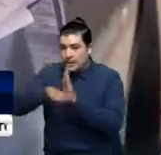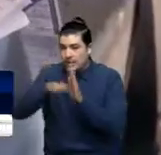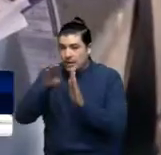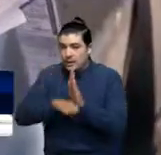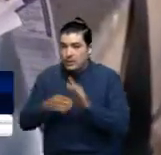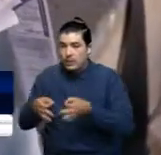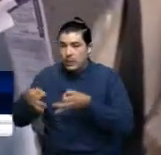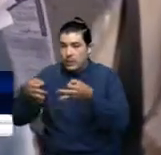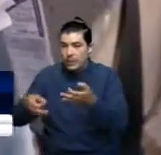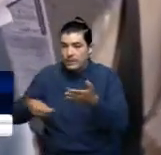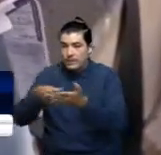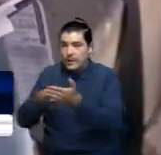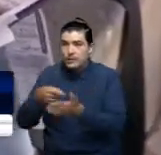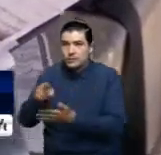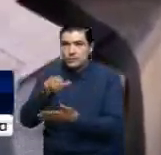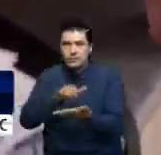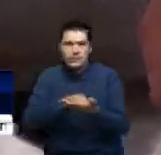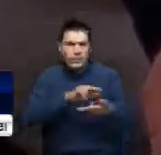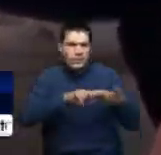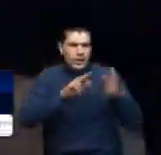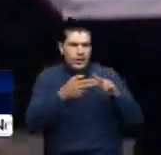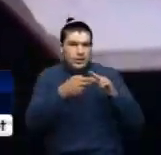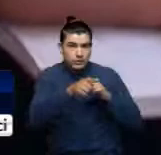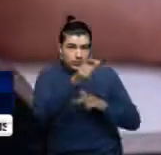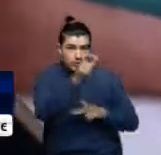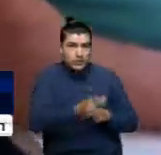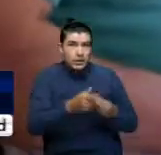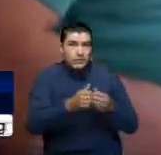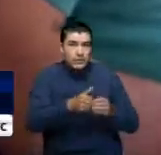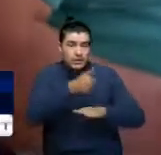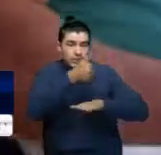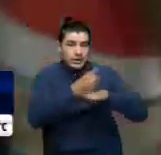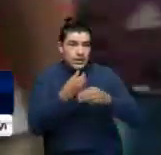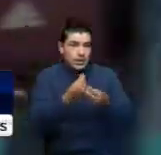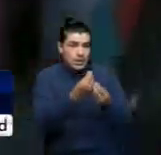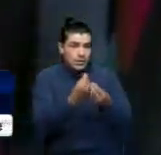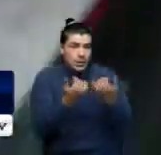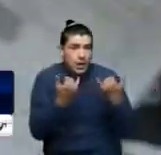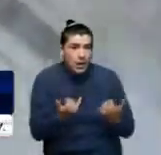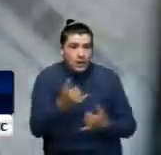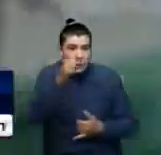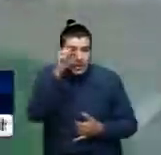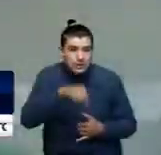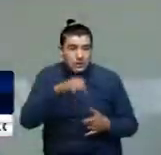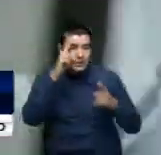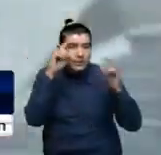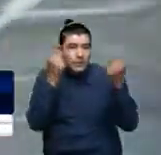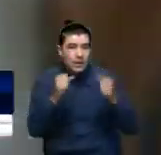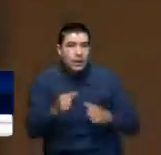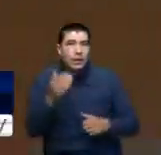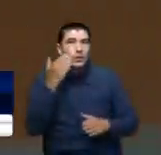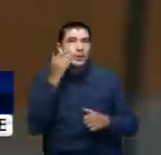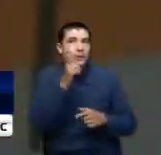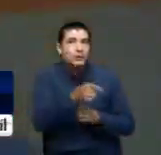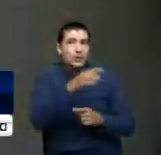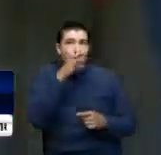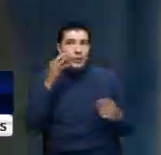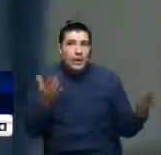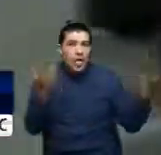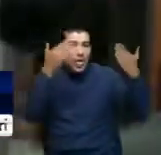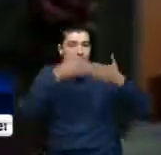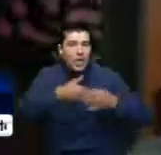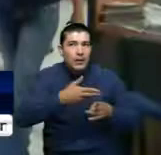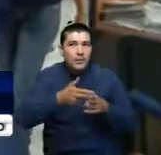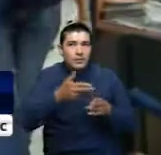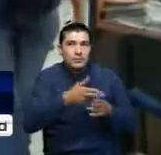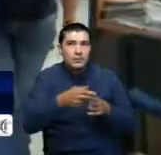al respecto el presidente del consejo consideró que el alcalde ahora sí está preocupado cuando él fue quien ocultó lo que se venía